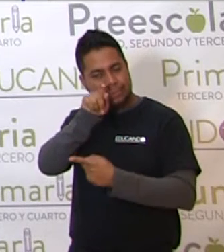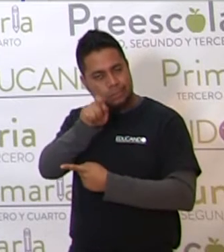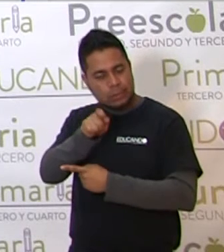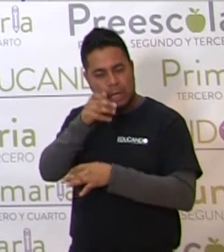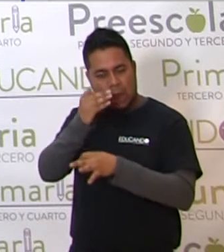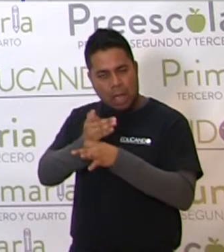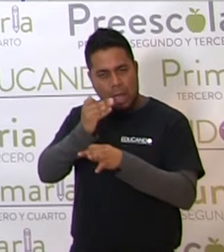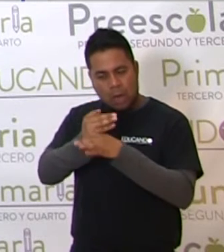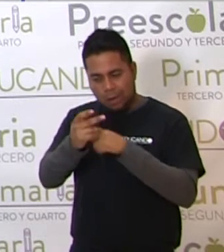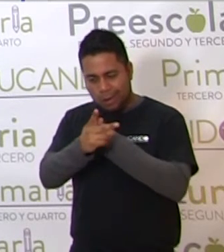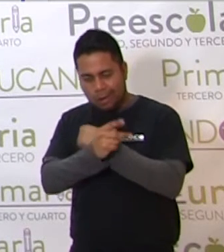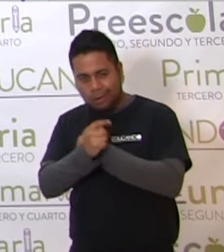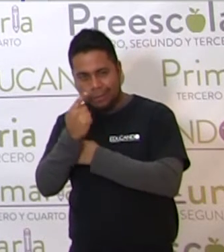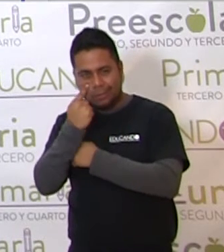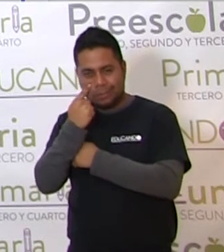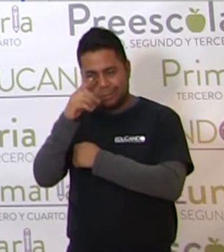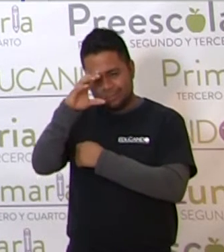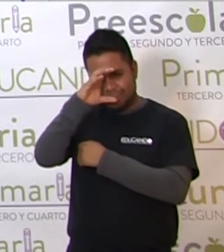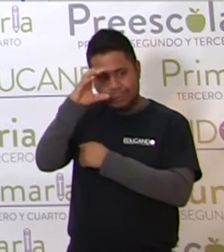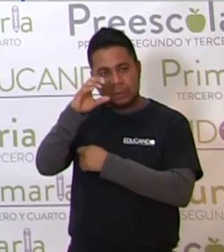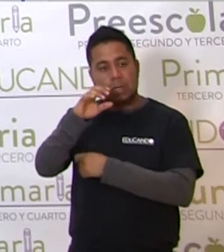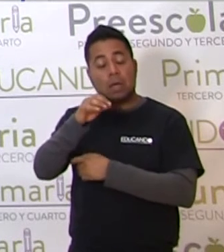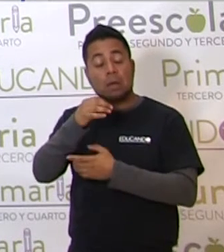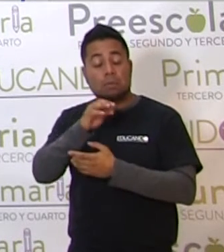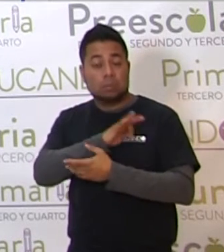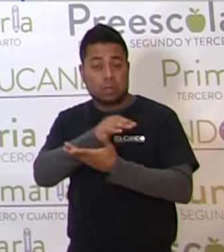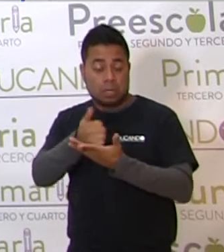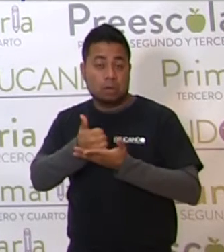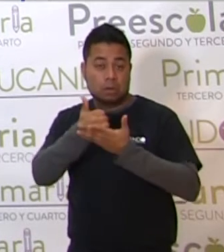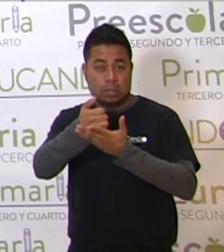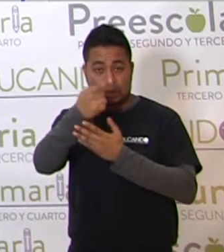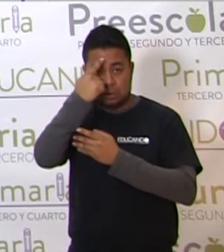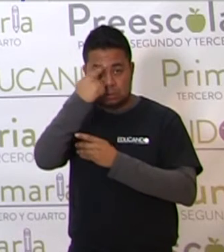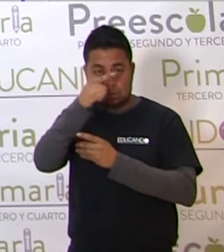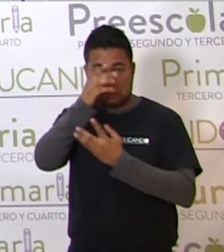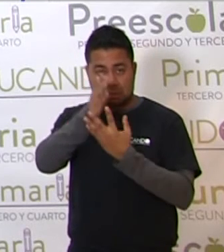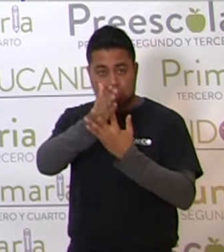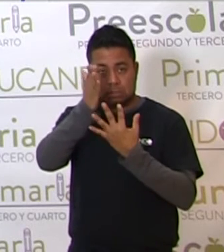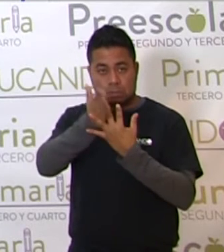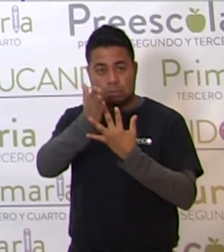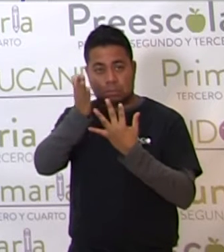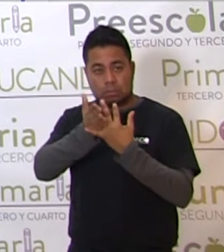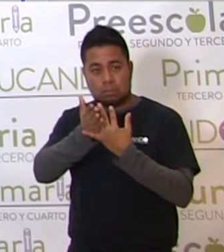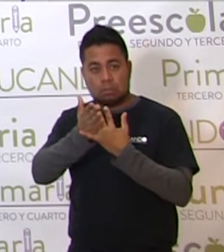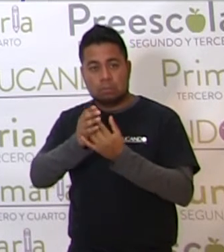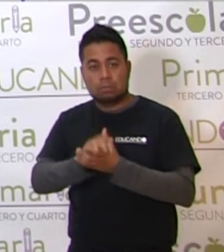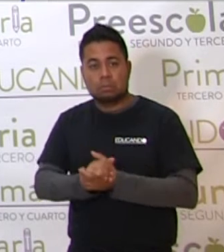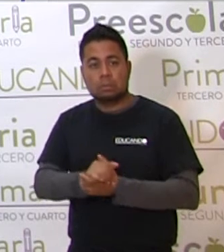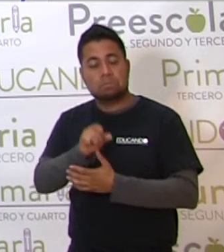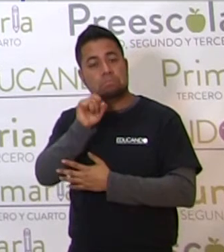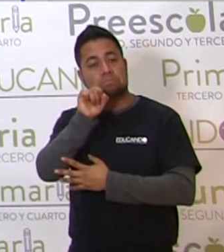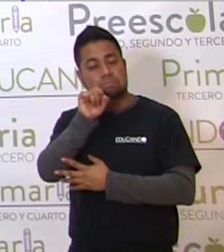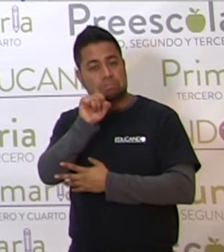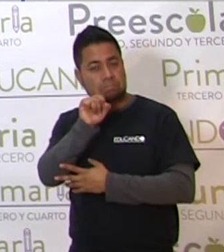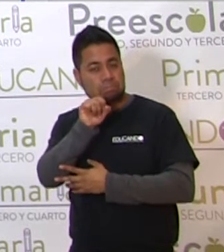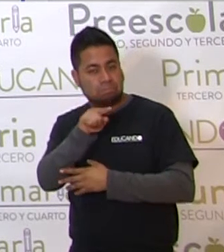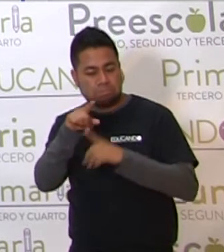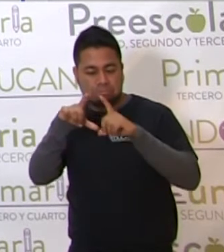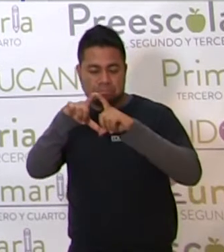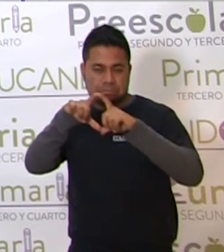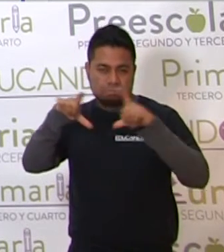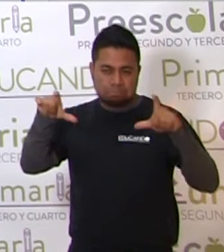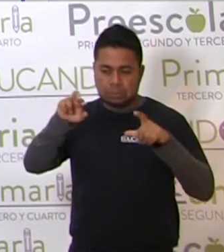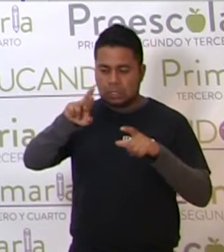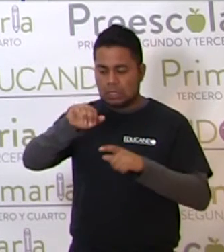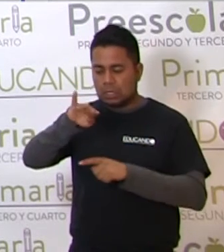estamos viendo en pantalla que te va a servir para poder clasificar lo que es dicha dicha